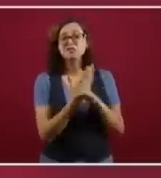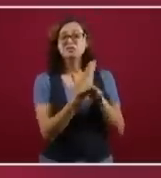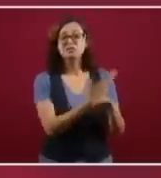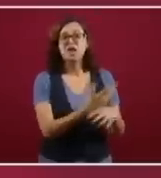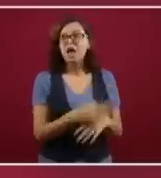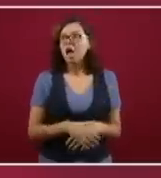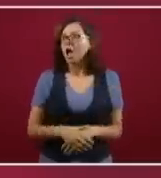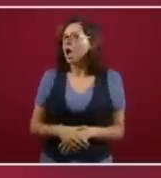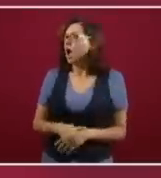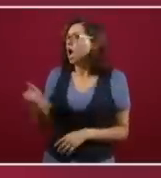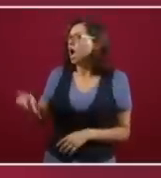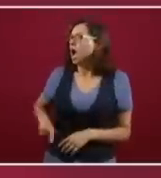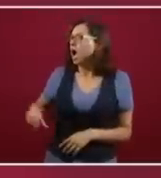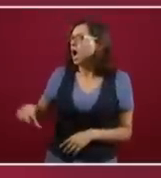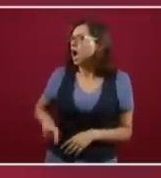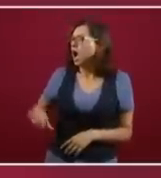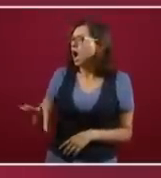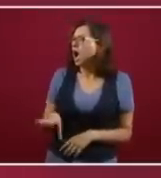represores,